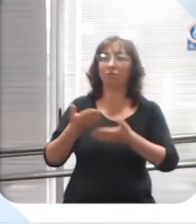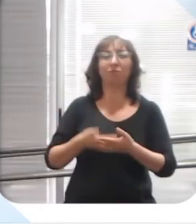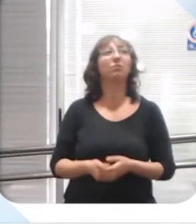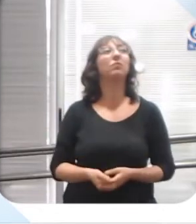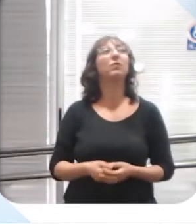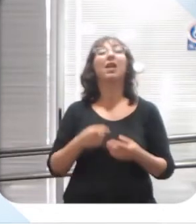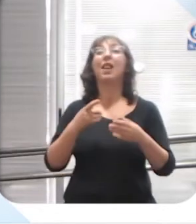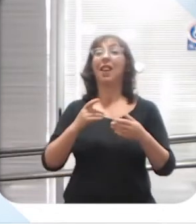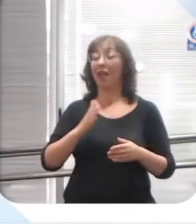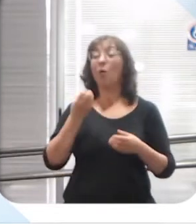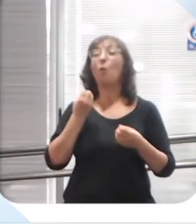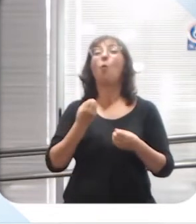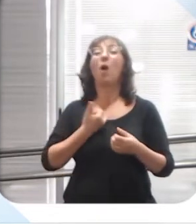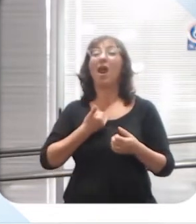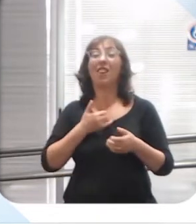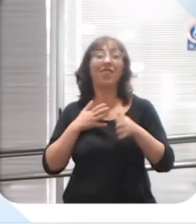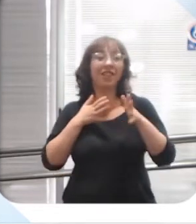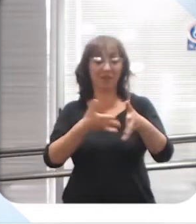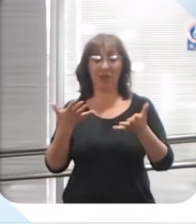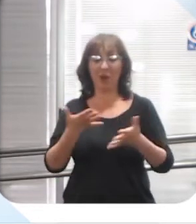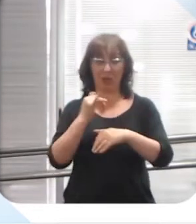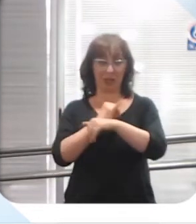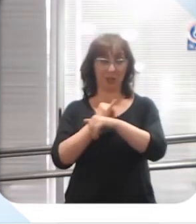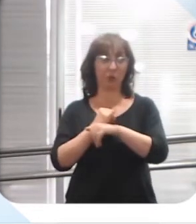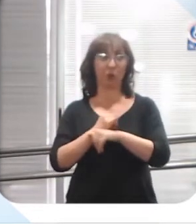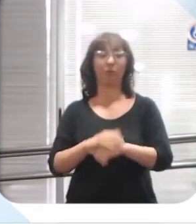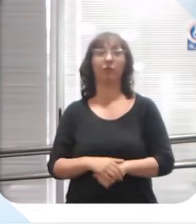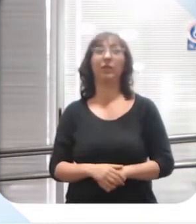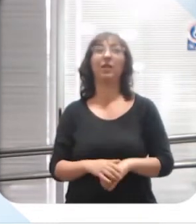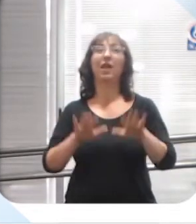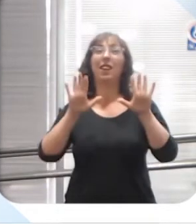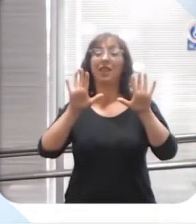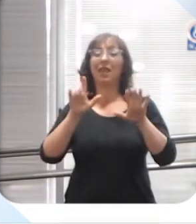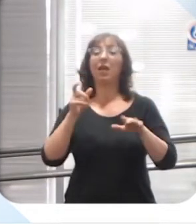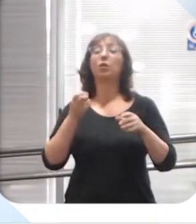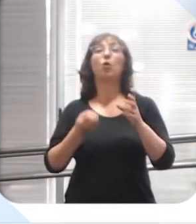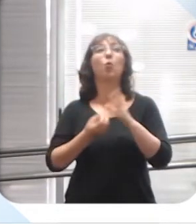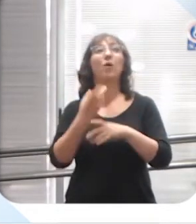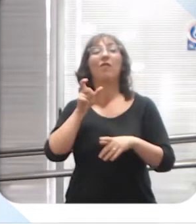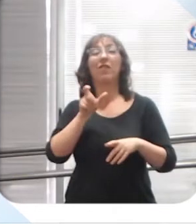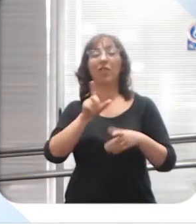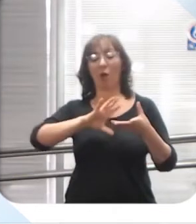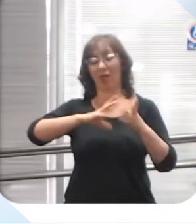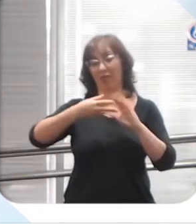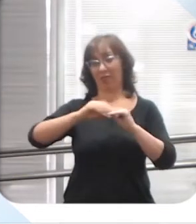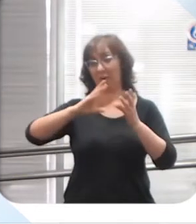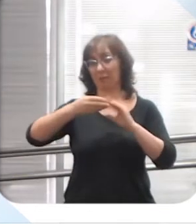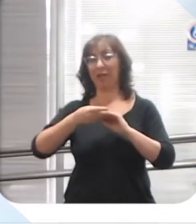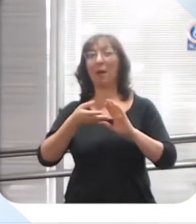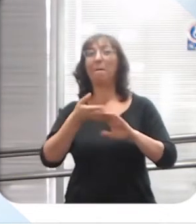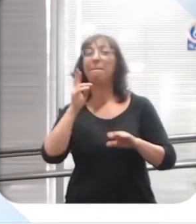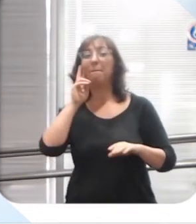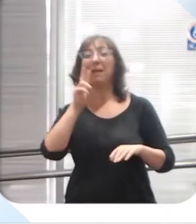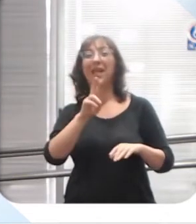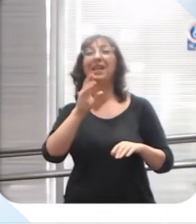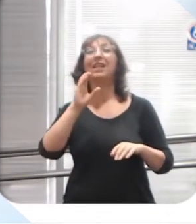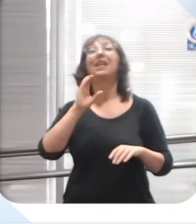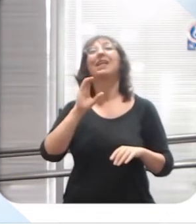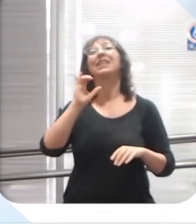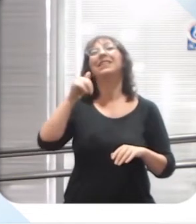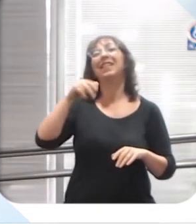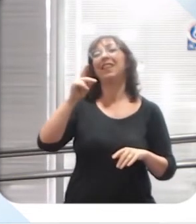¿Cuáles son los nuevos desafíos para la institución ahora? Tenemos 10 nuevos videos para adaptar. ahora ya con la mirada de Sindis